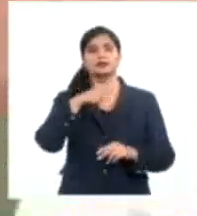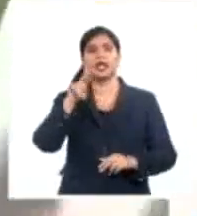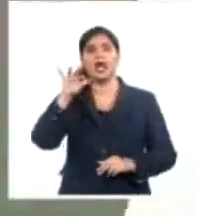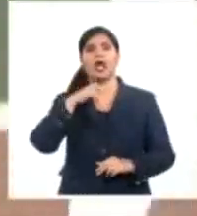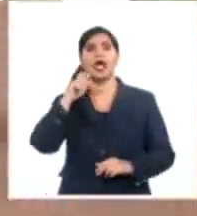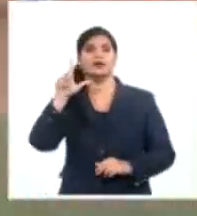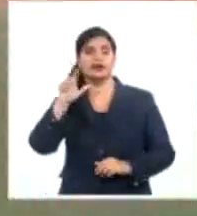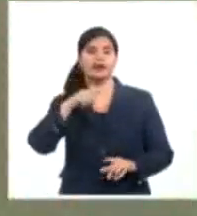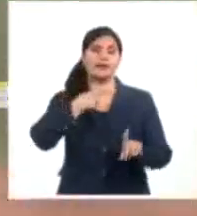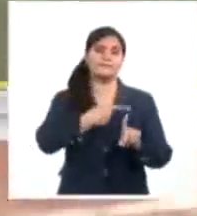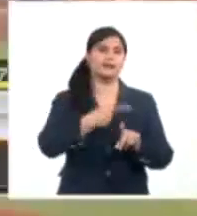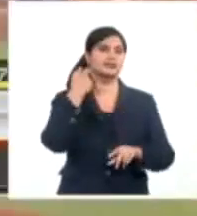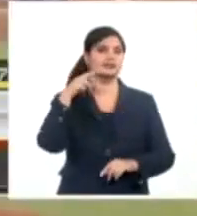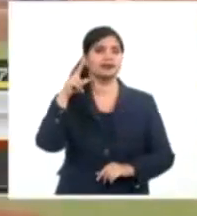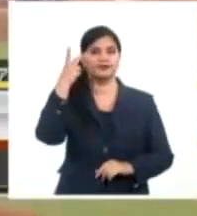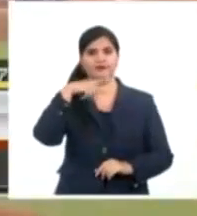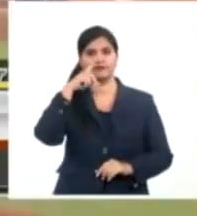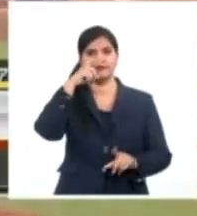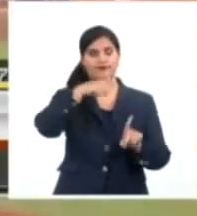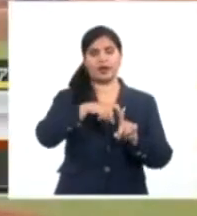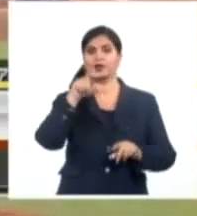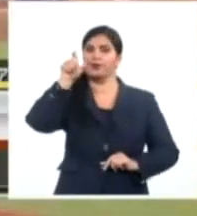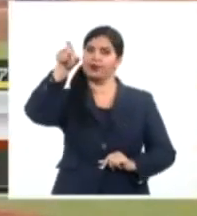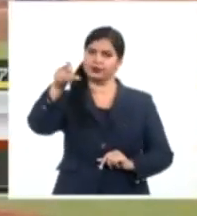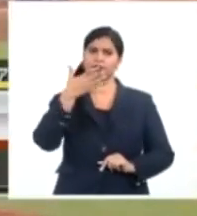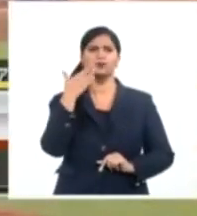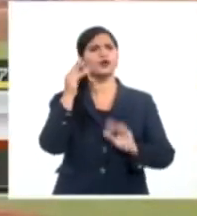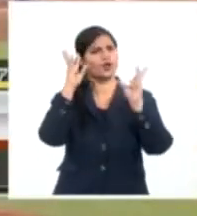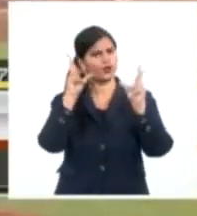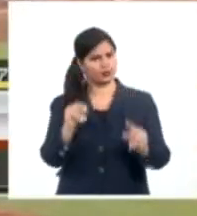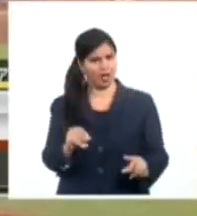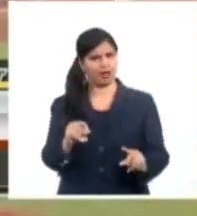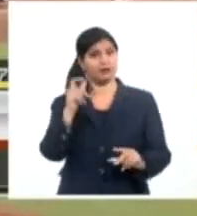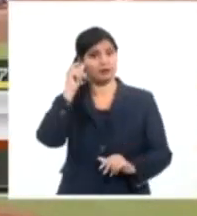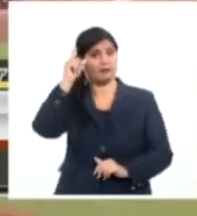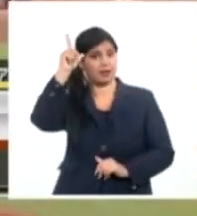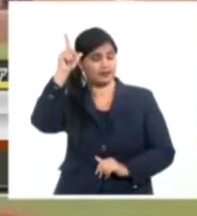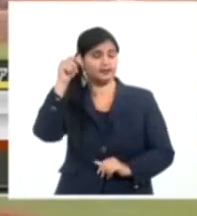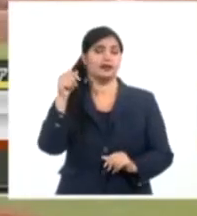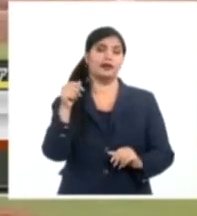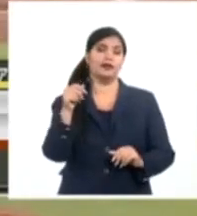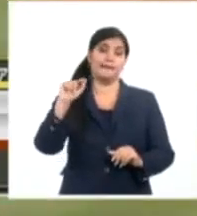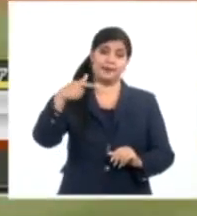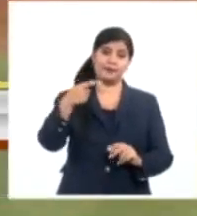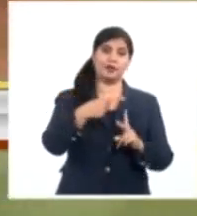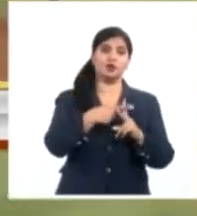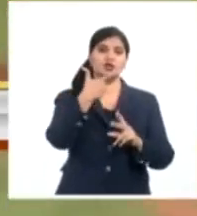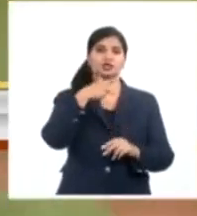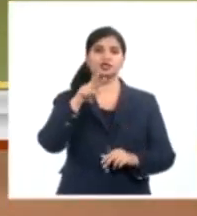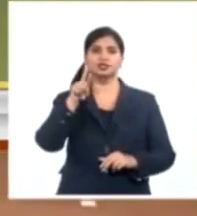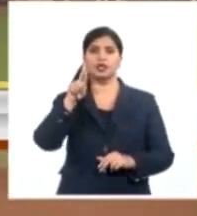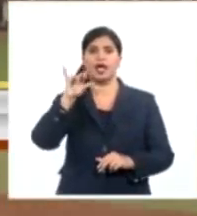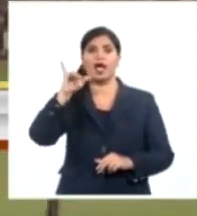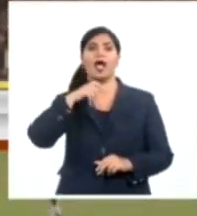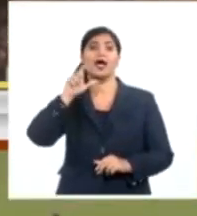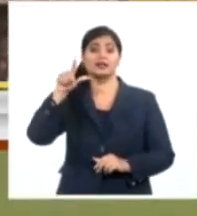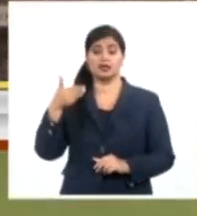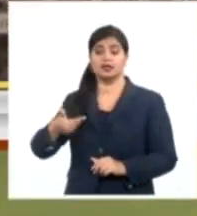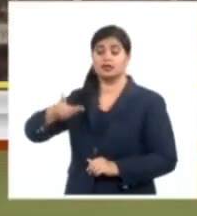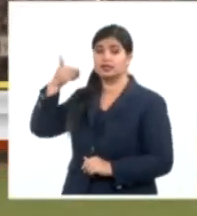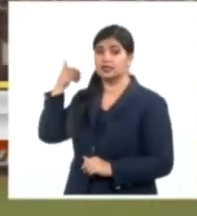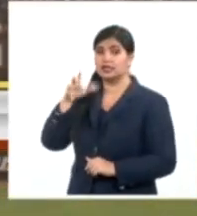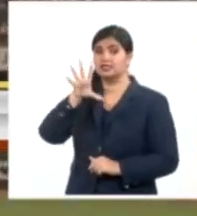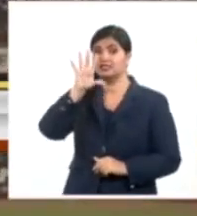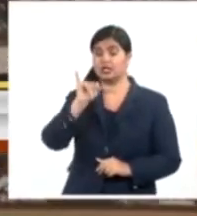este último con un significativo paso en el sistema de granjas y Ariel con el Roster el principal trabajo la pasada Campaña en 56